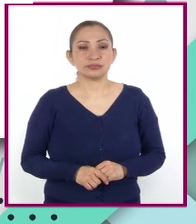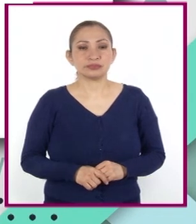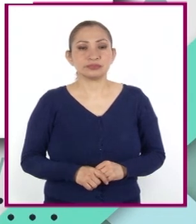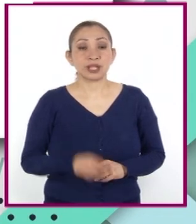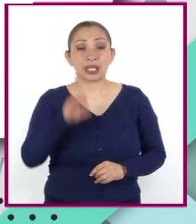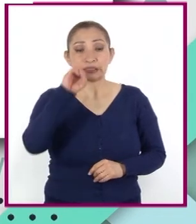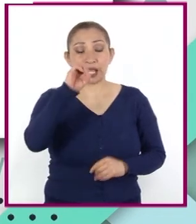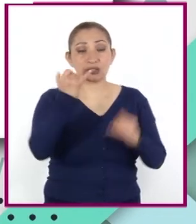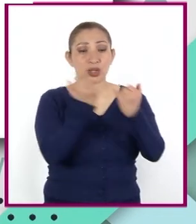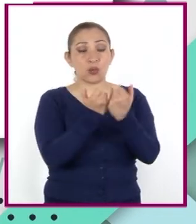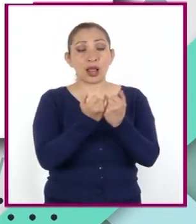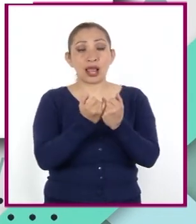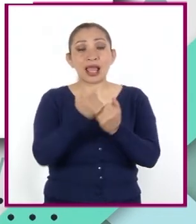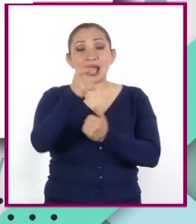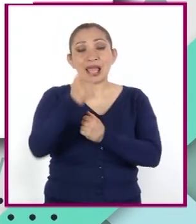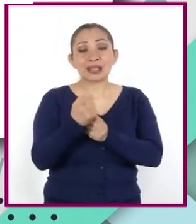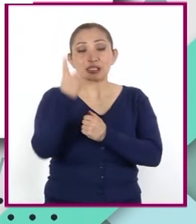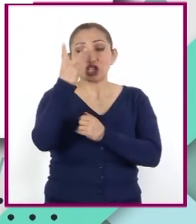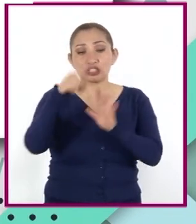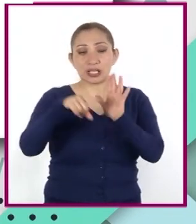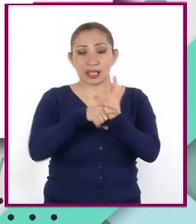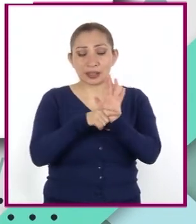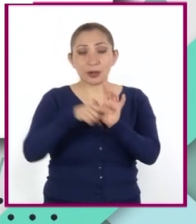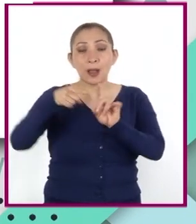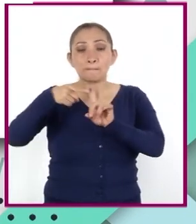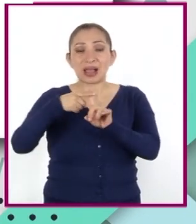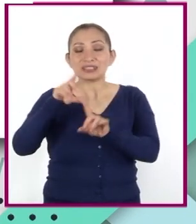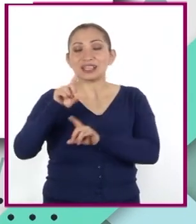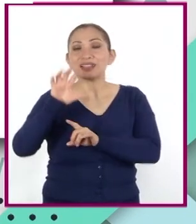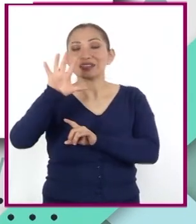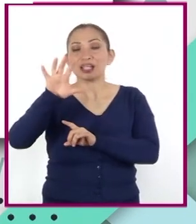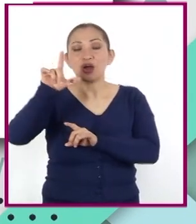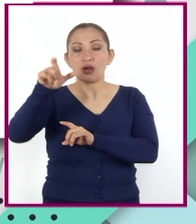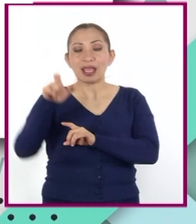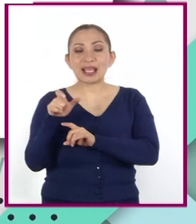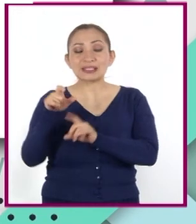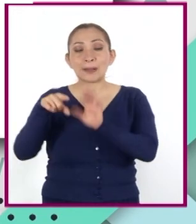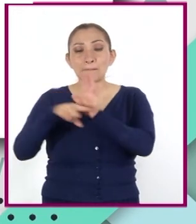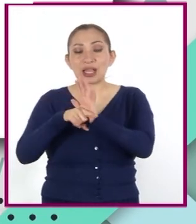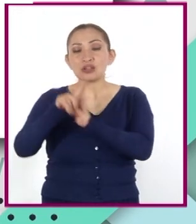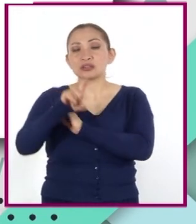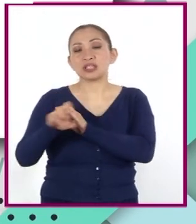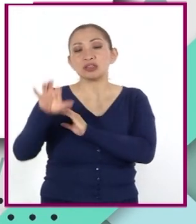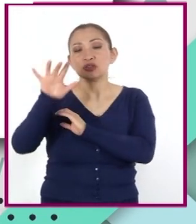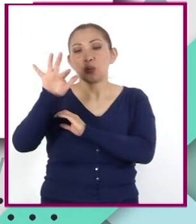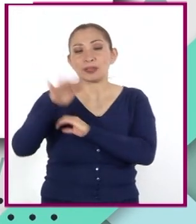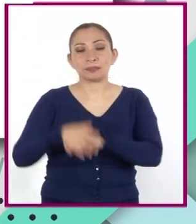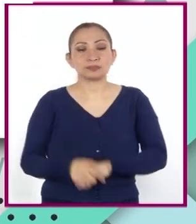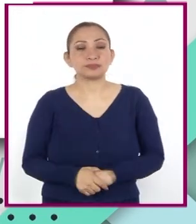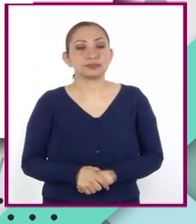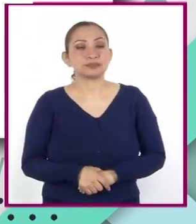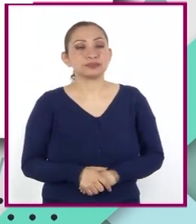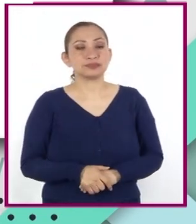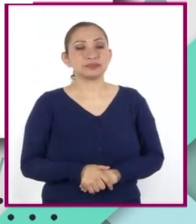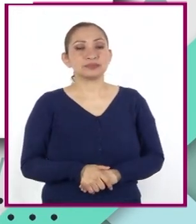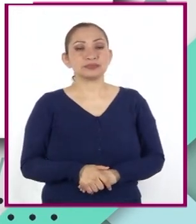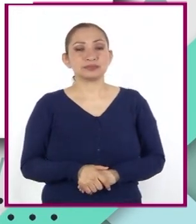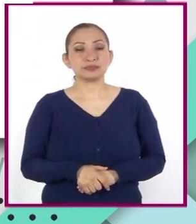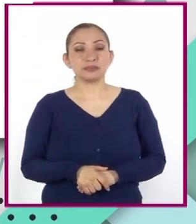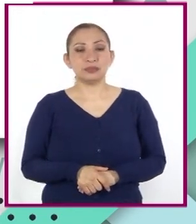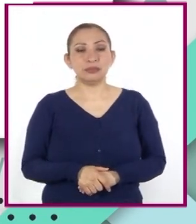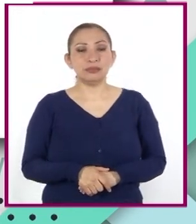0 es igual a x cuadrada negativo más 35x menos 150.